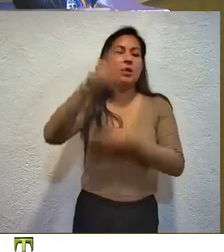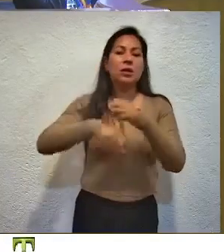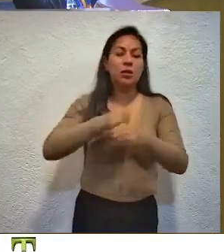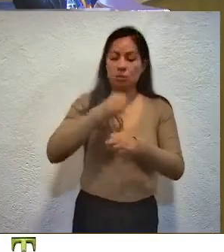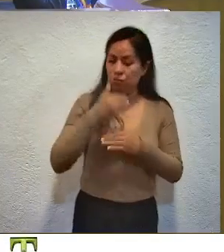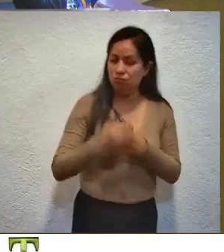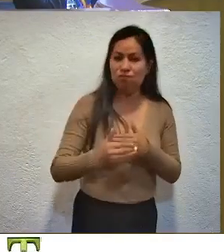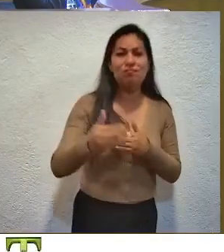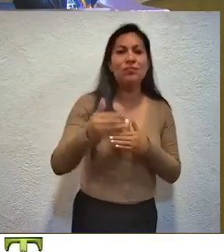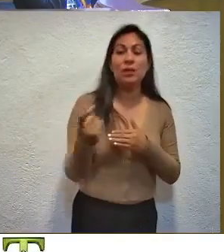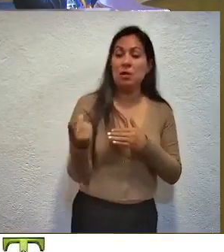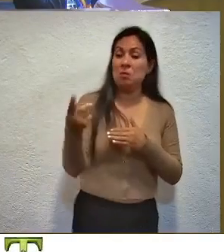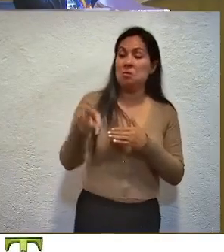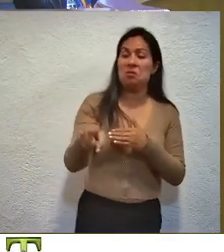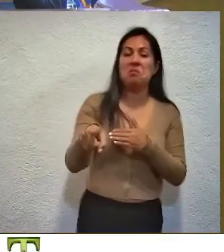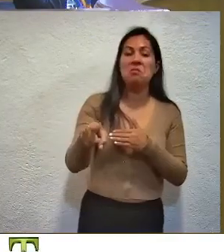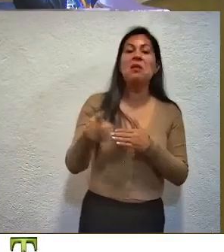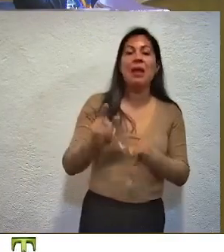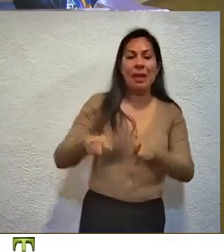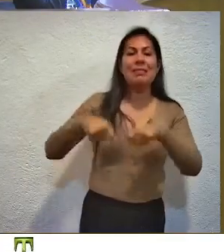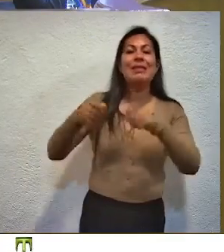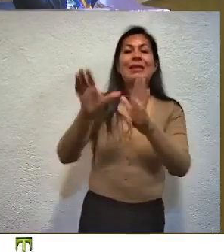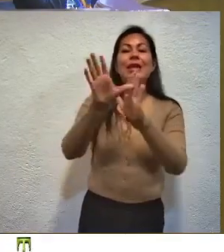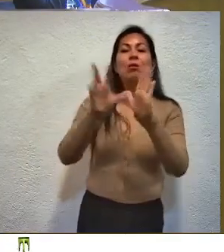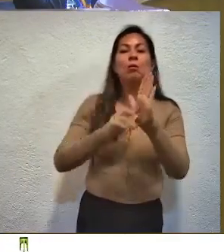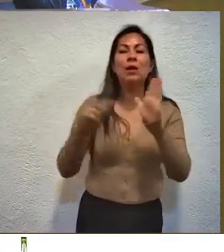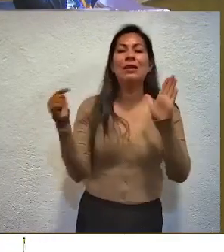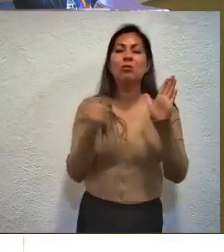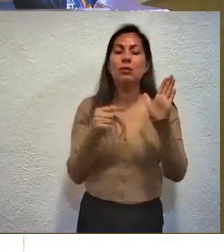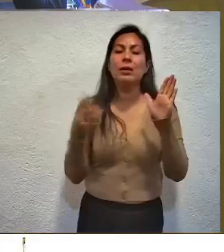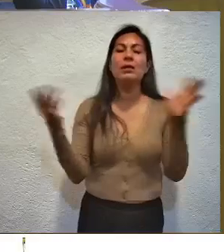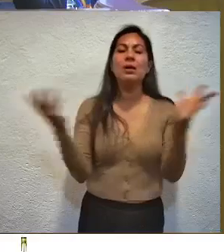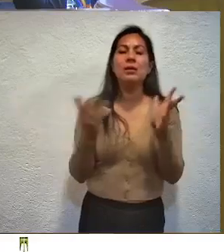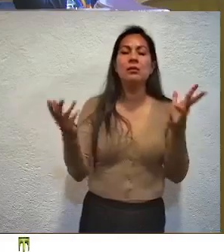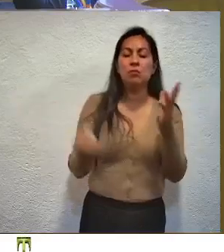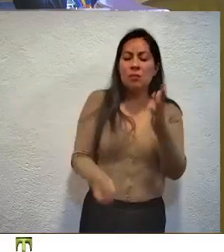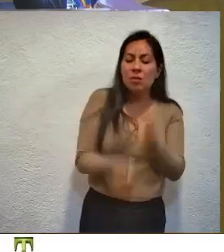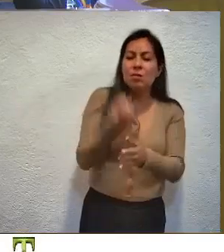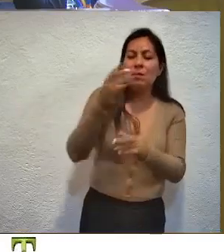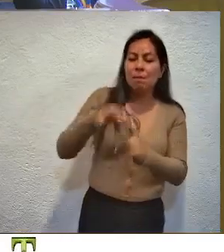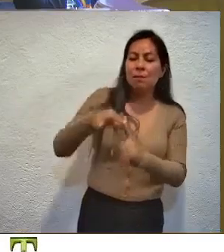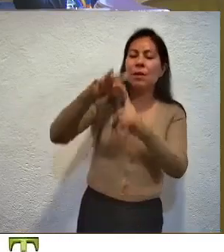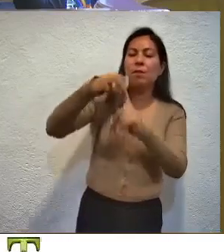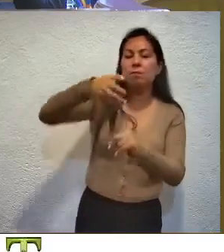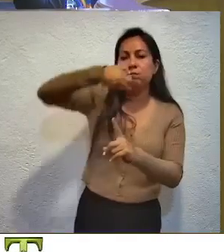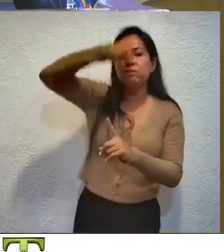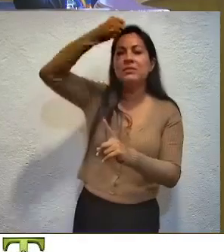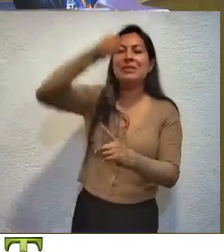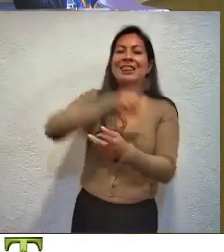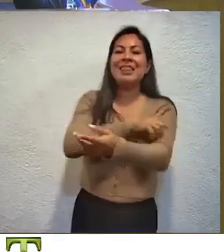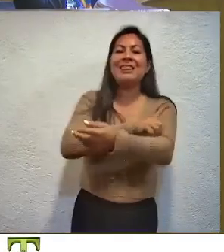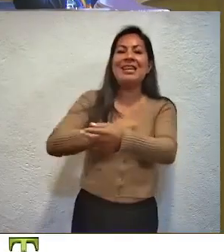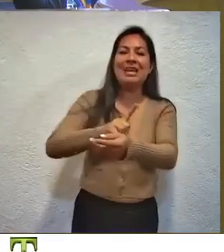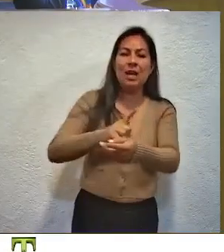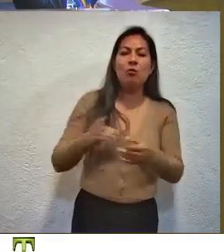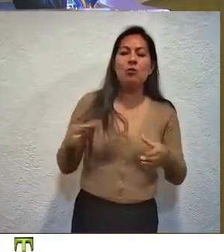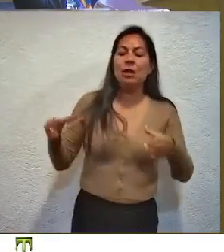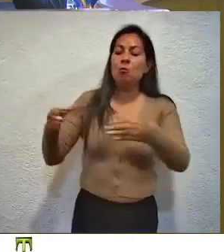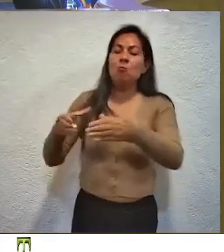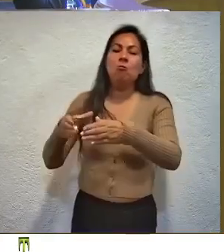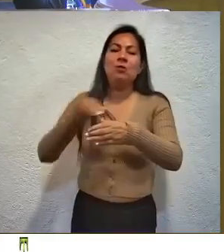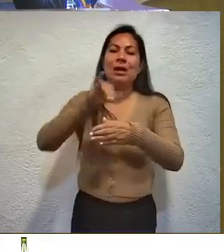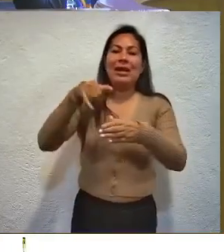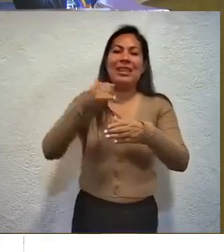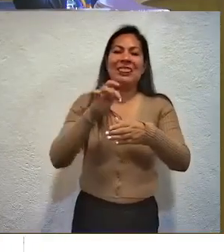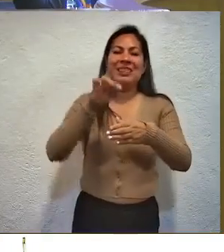curso, que le ordenó la emisión de la convocatoria y llevar a cabo una nueva elección del delegado o delegada de la colonia Jardín de